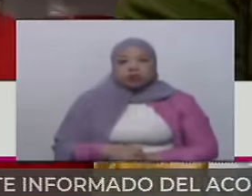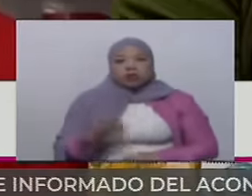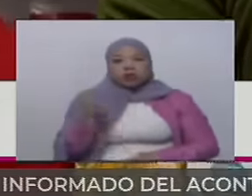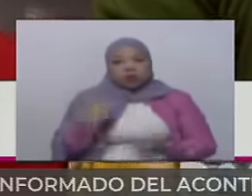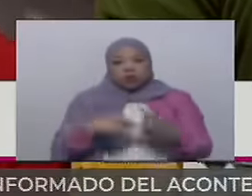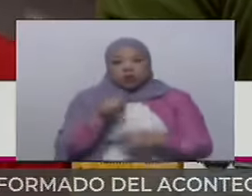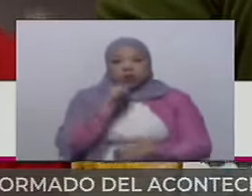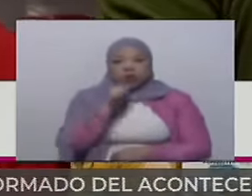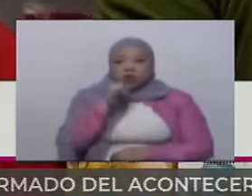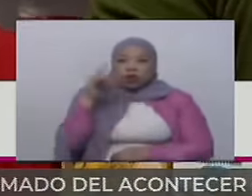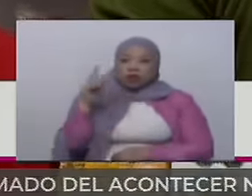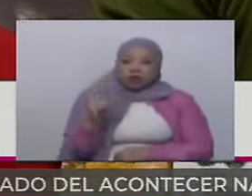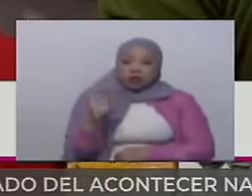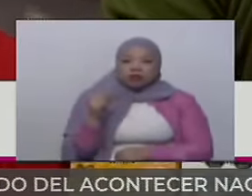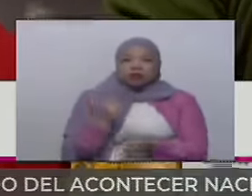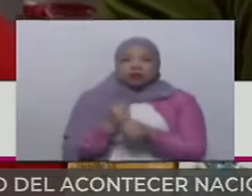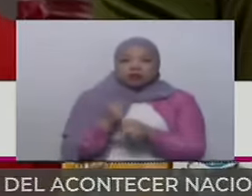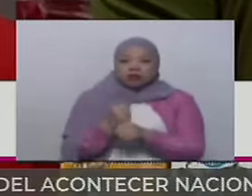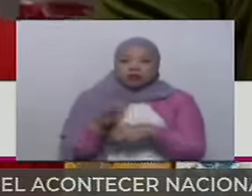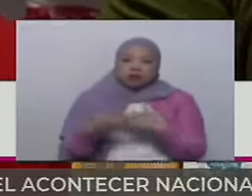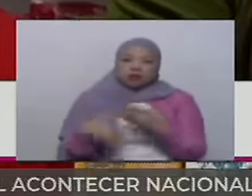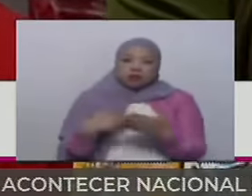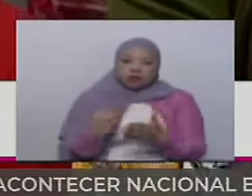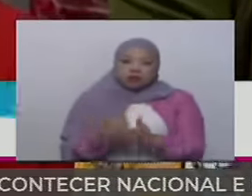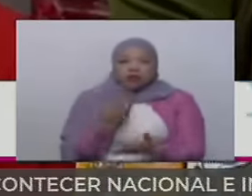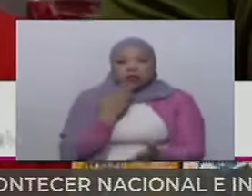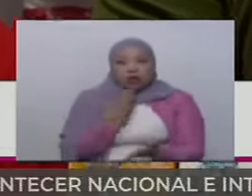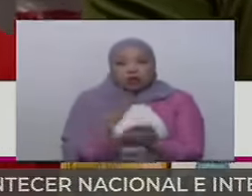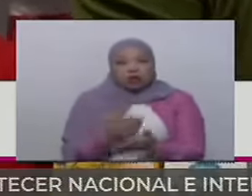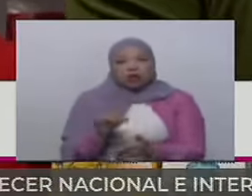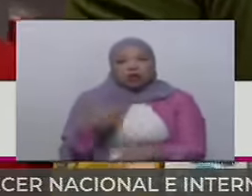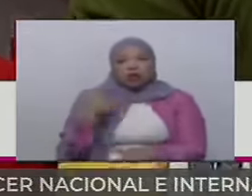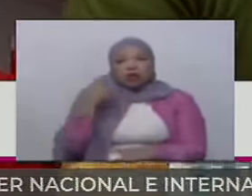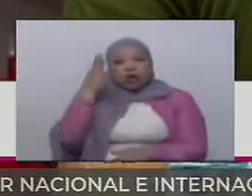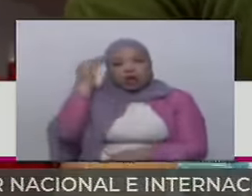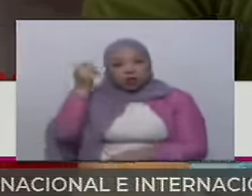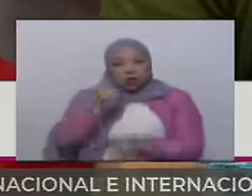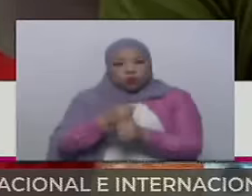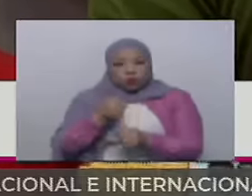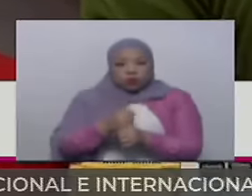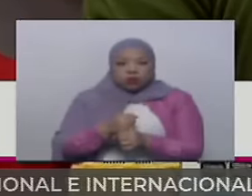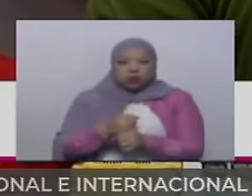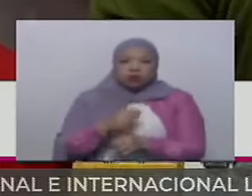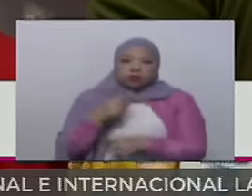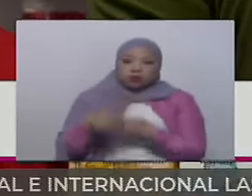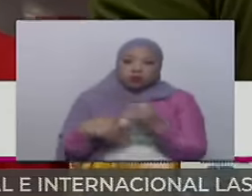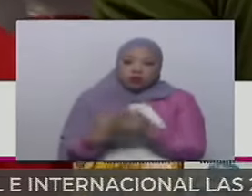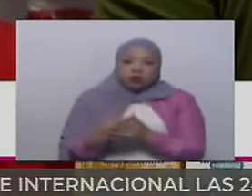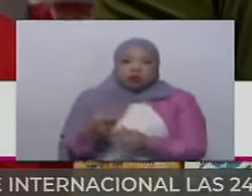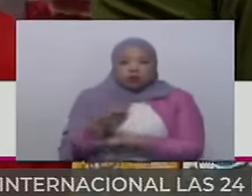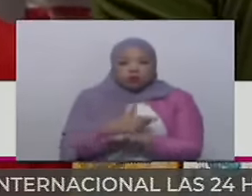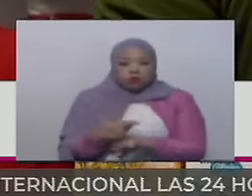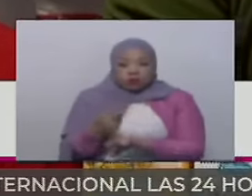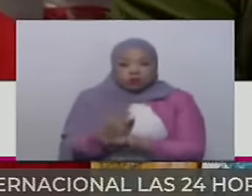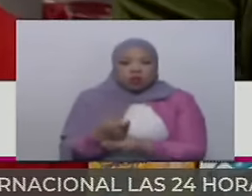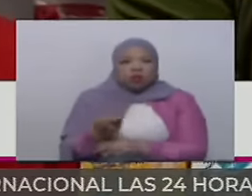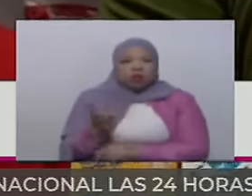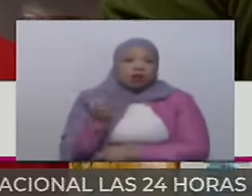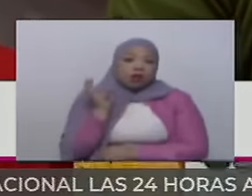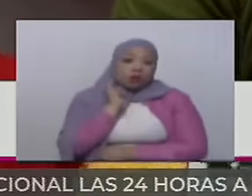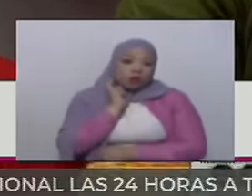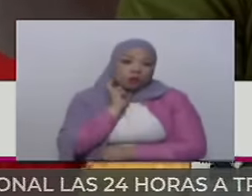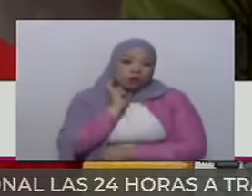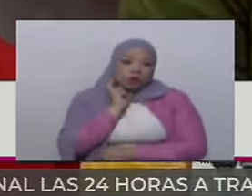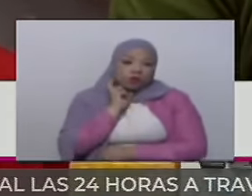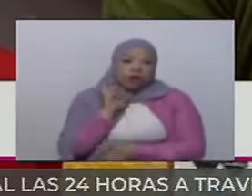Yo tenía una pequeña bodega y bueno, le doy gracias primeramente a Dios y a usted y a mi gobernador Rafael Lacaba y a